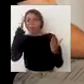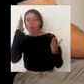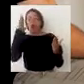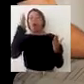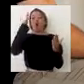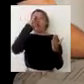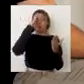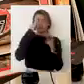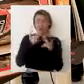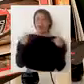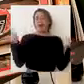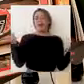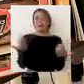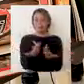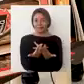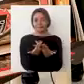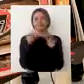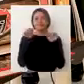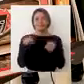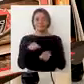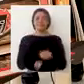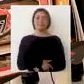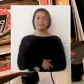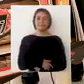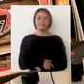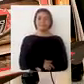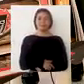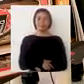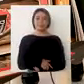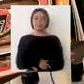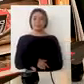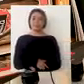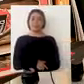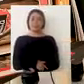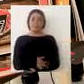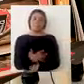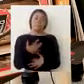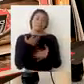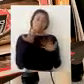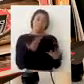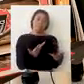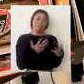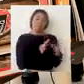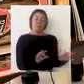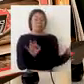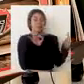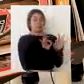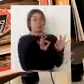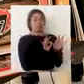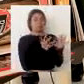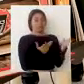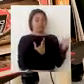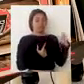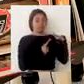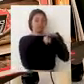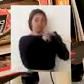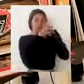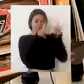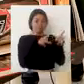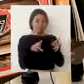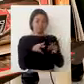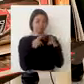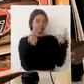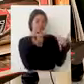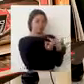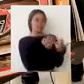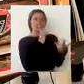como lectores. Porque también me parece un grado muy importante para los creadores de cómics, tener con quién hablar de